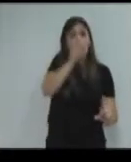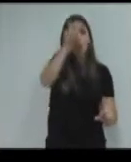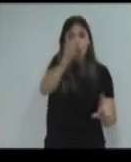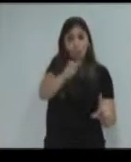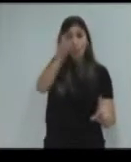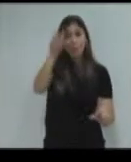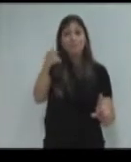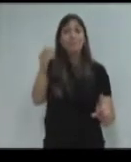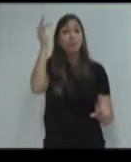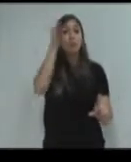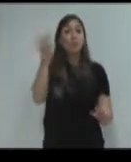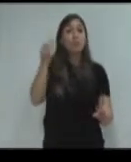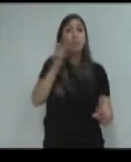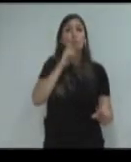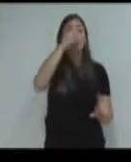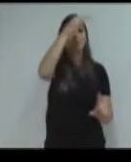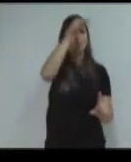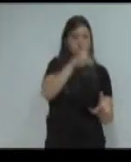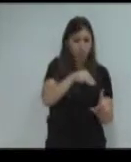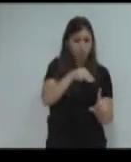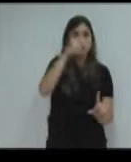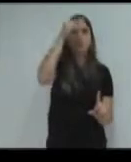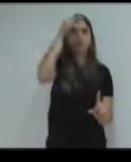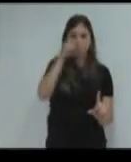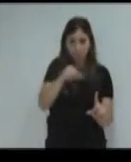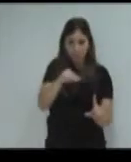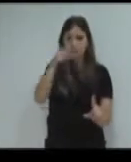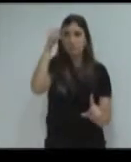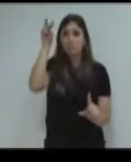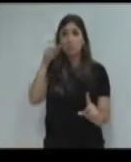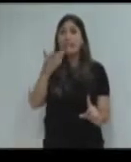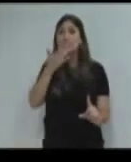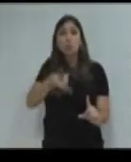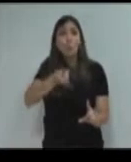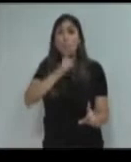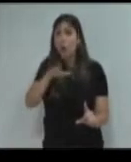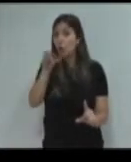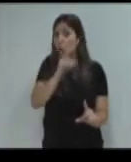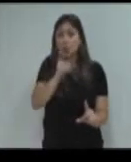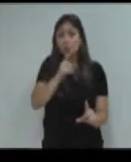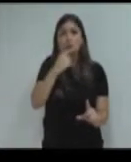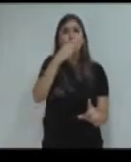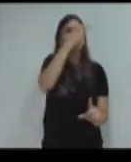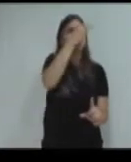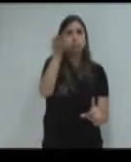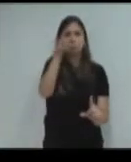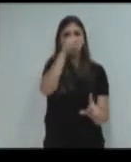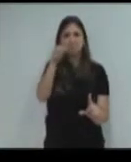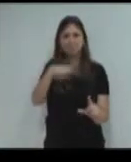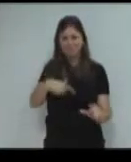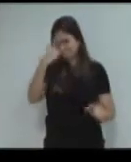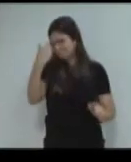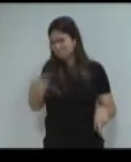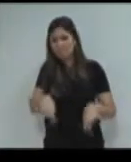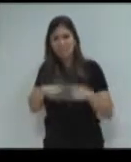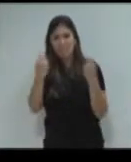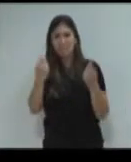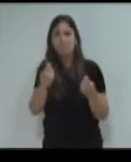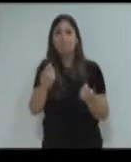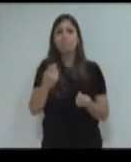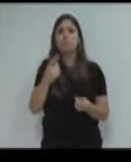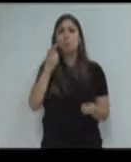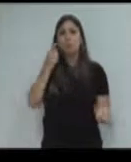ya el contexto me lo va a romper. Claro. También. El tema de justificación o justificación